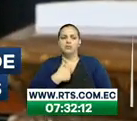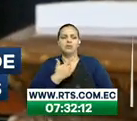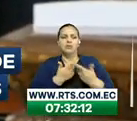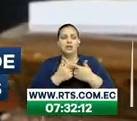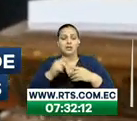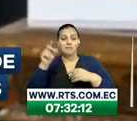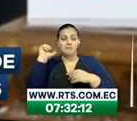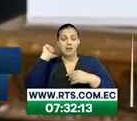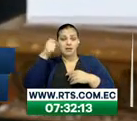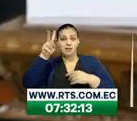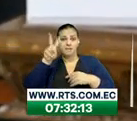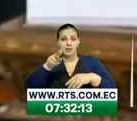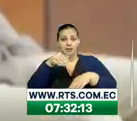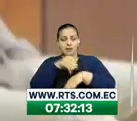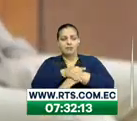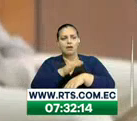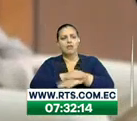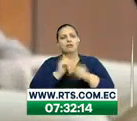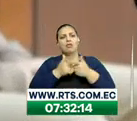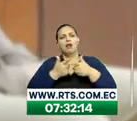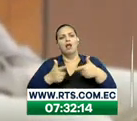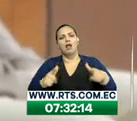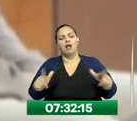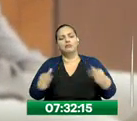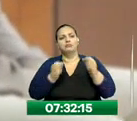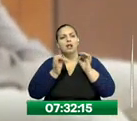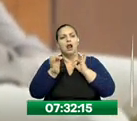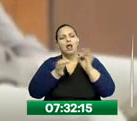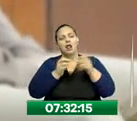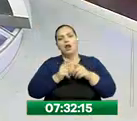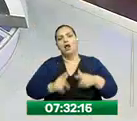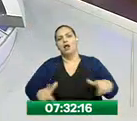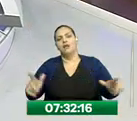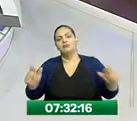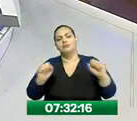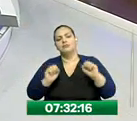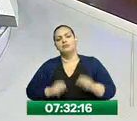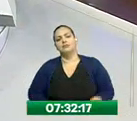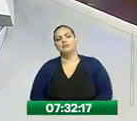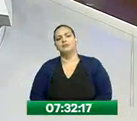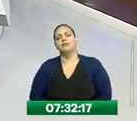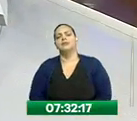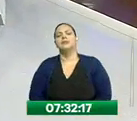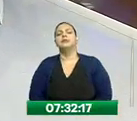viernes de la tarde, informó Carolina Basante.